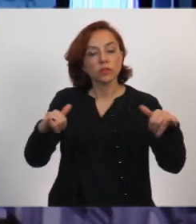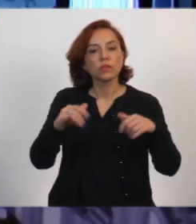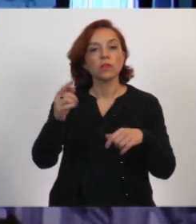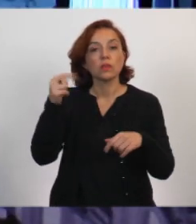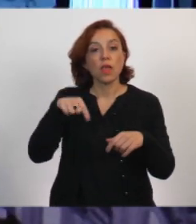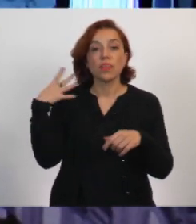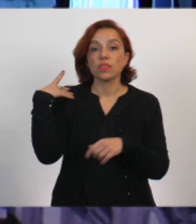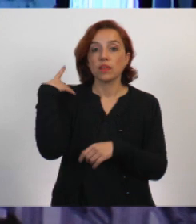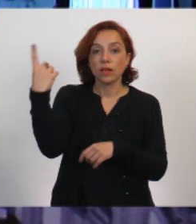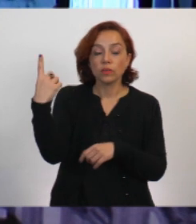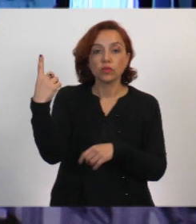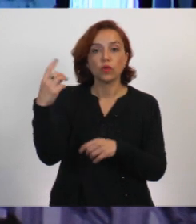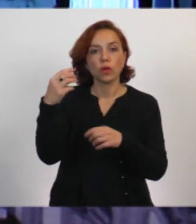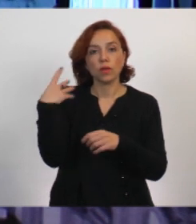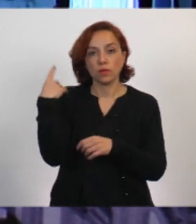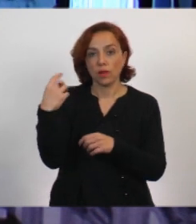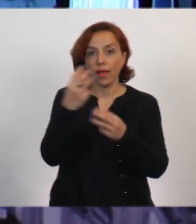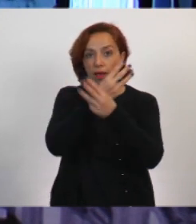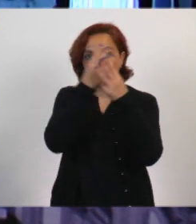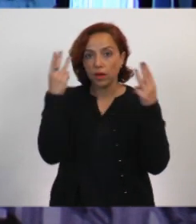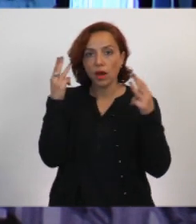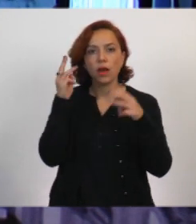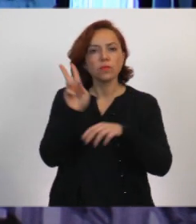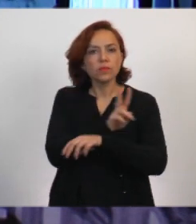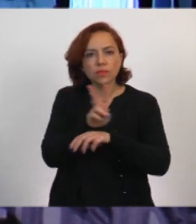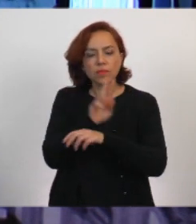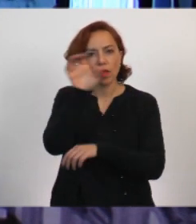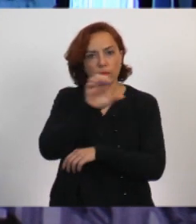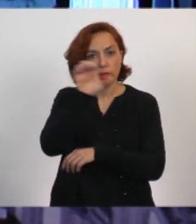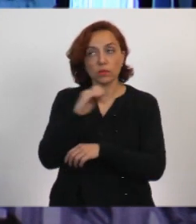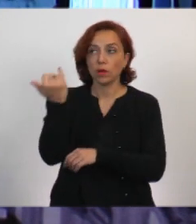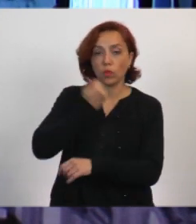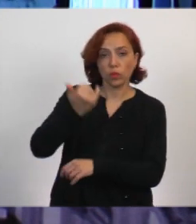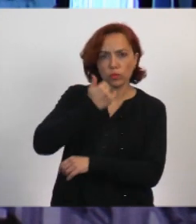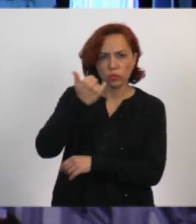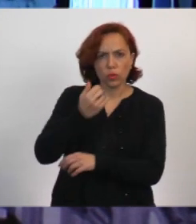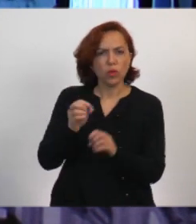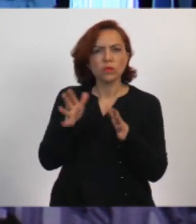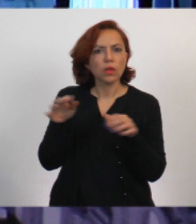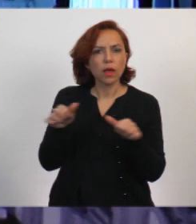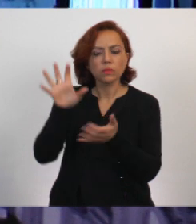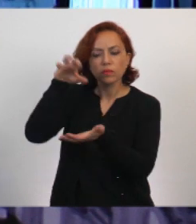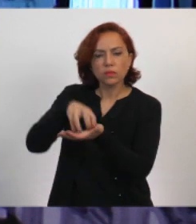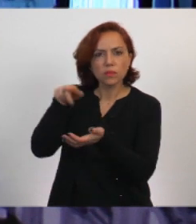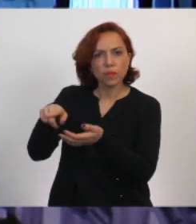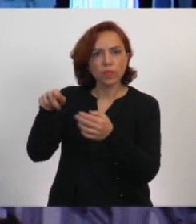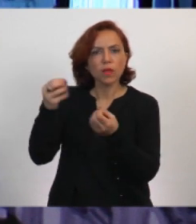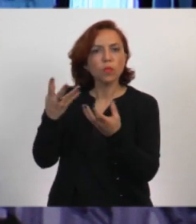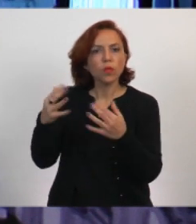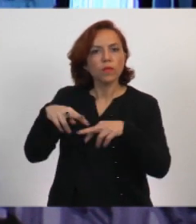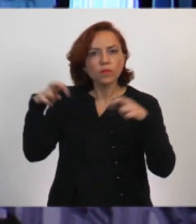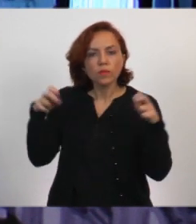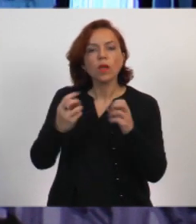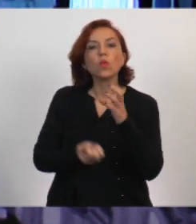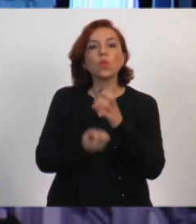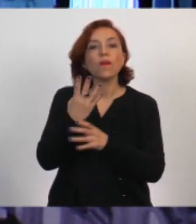información, ya que el director de la Dirección General de Fiscalización de Empresas contó a Unicom cuál será el cometido de esa unidad tras la aprobación